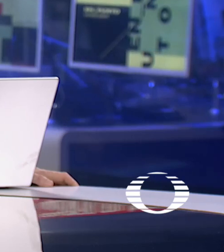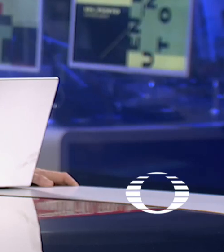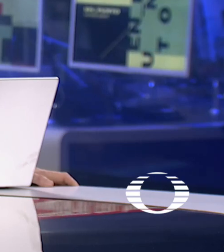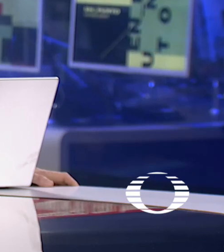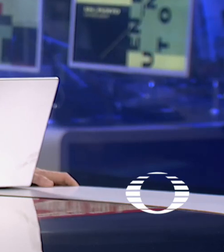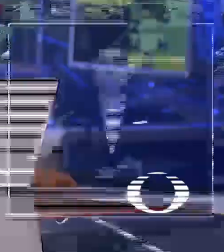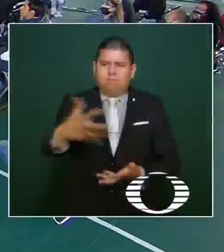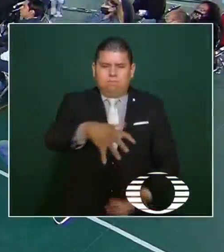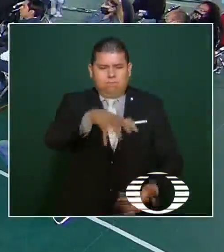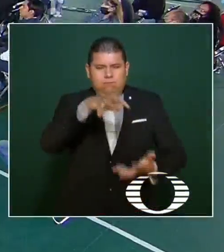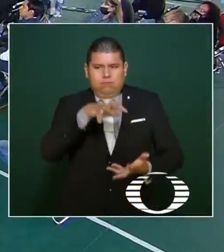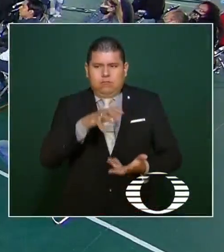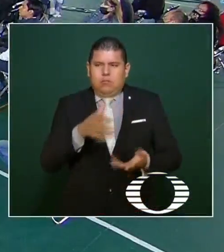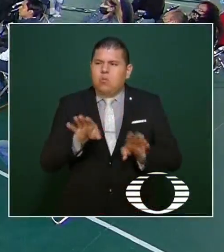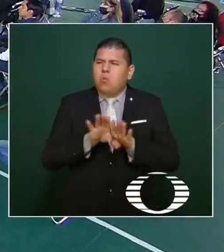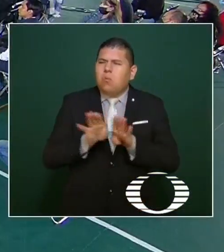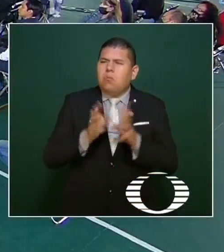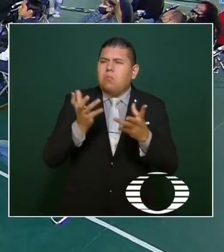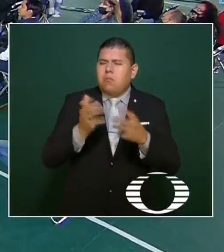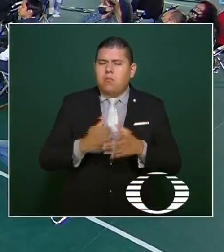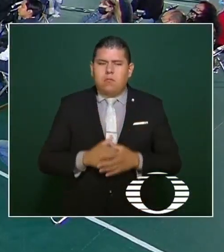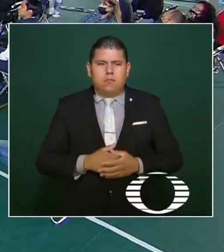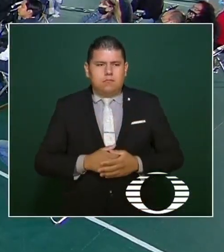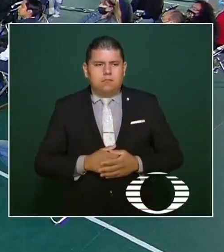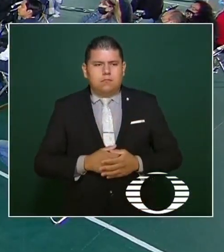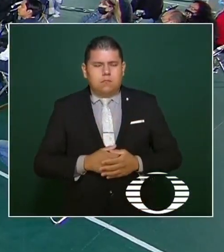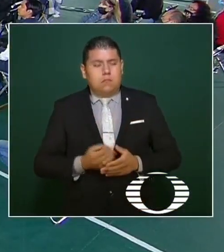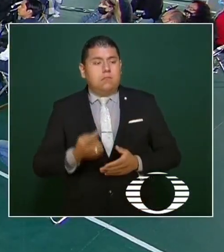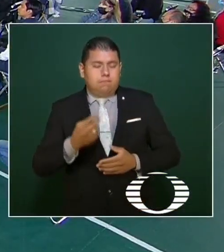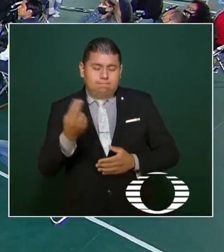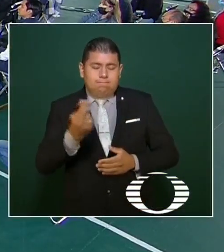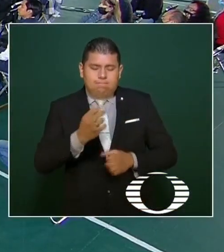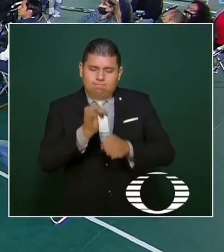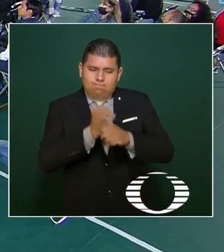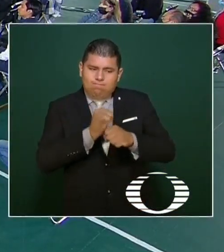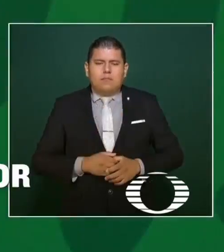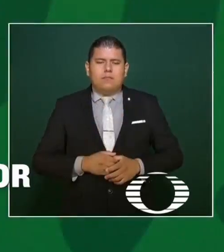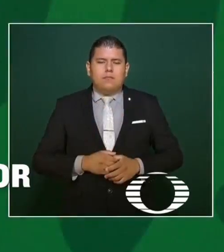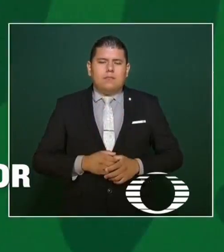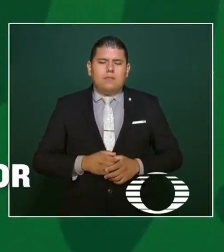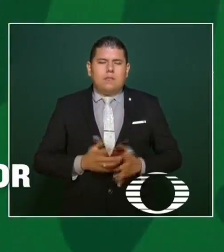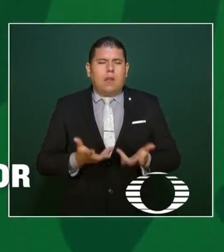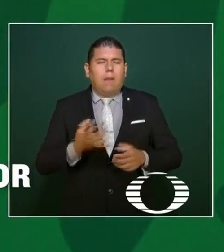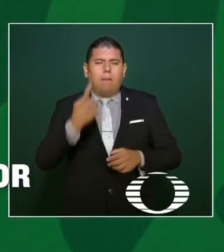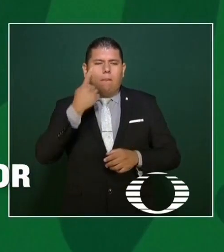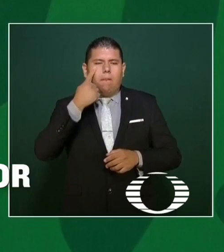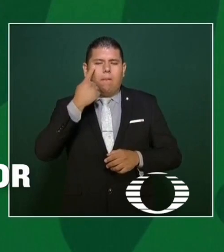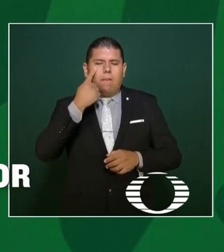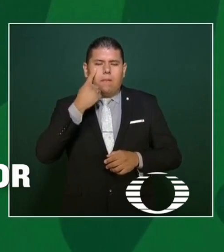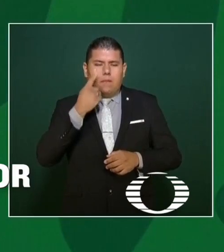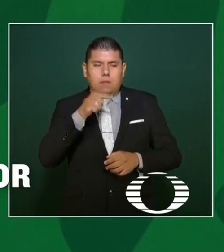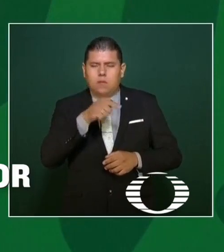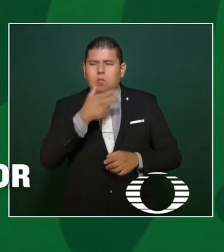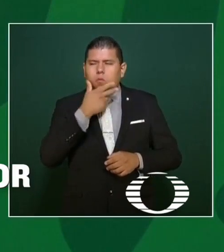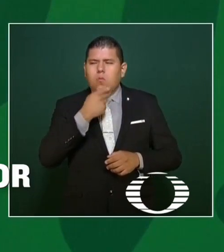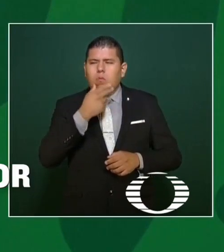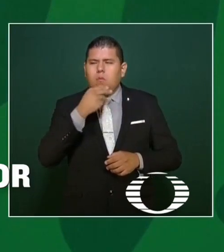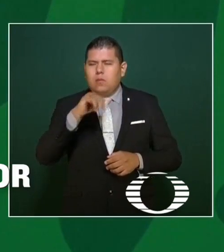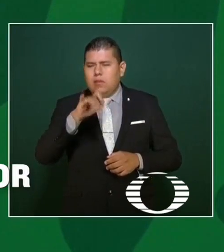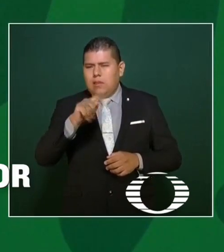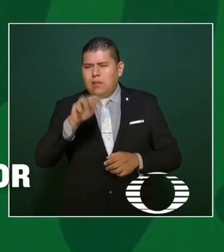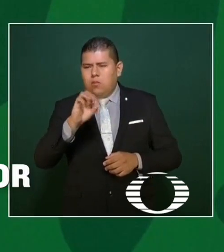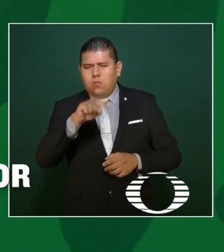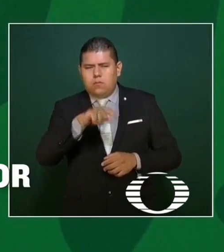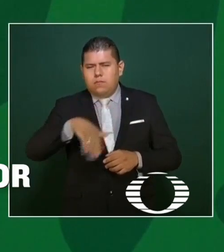pesos. Pues hay que hacer la investigación. Él ha estado